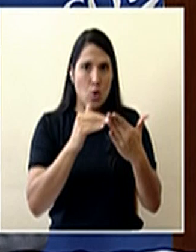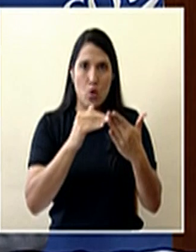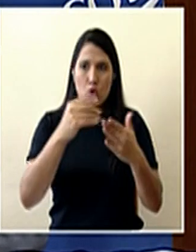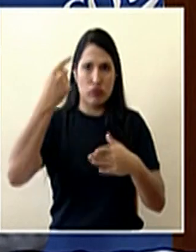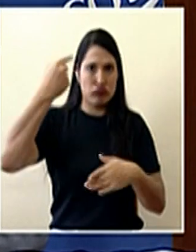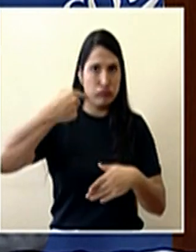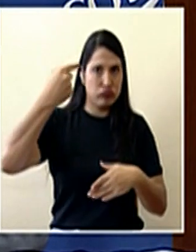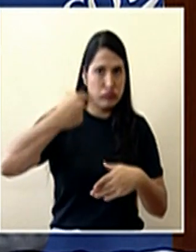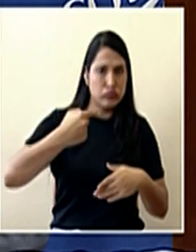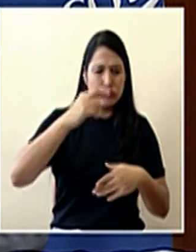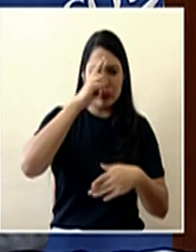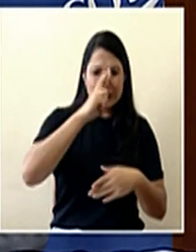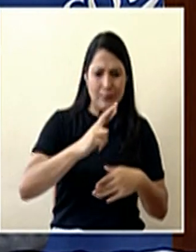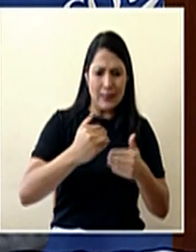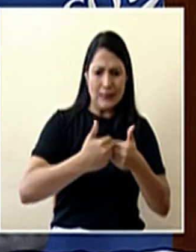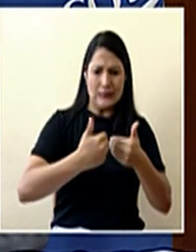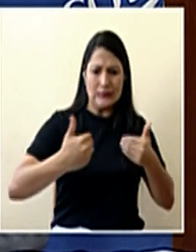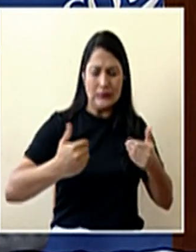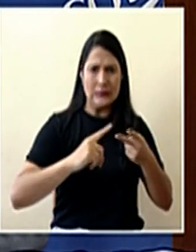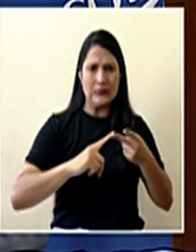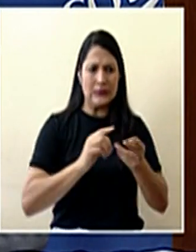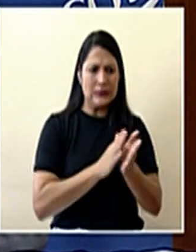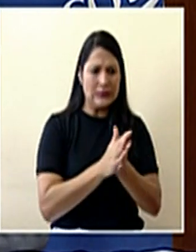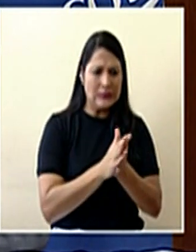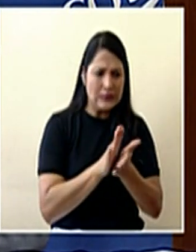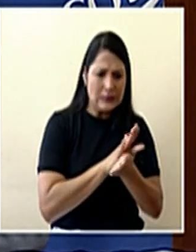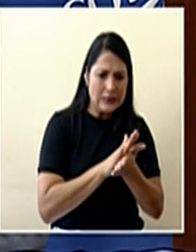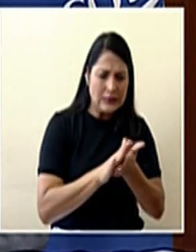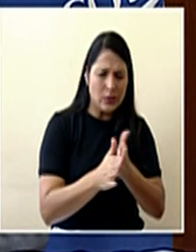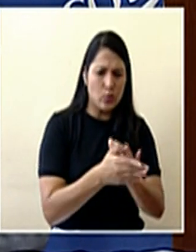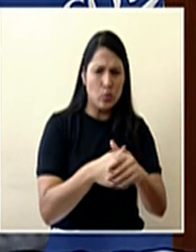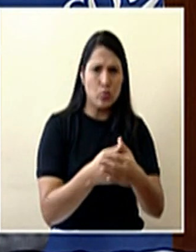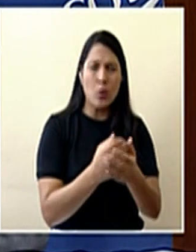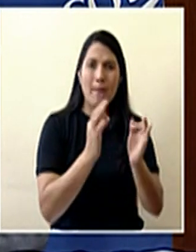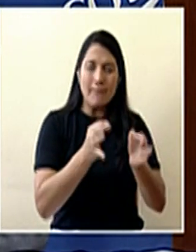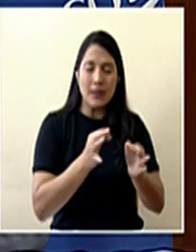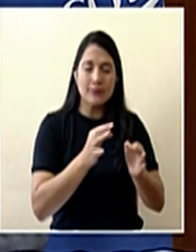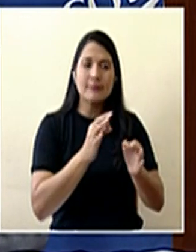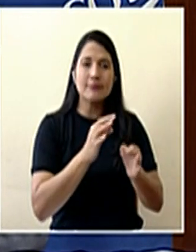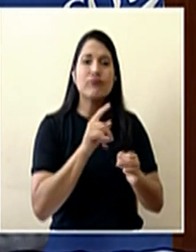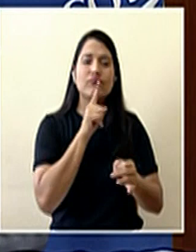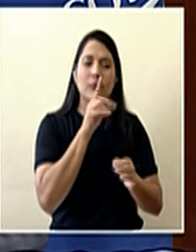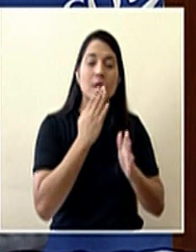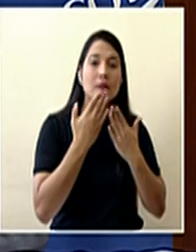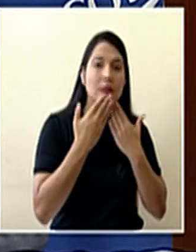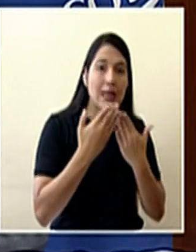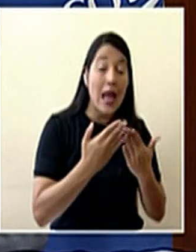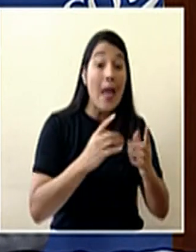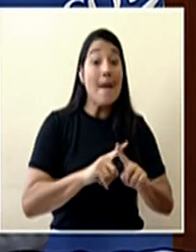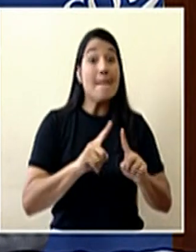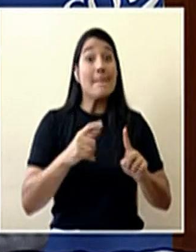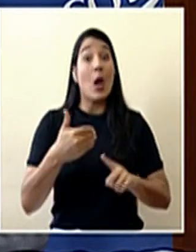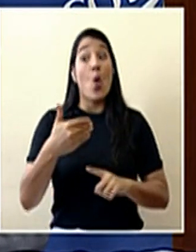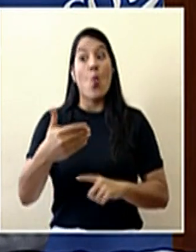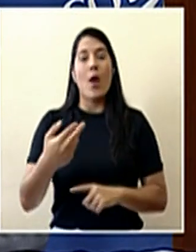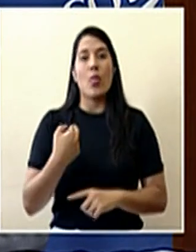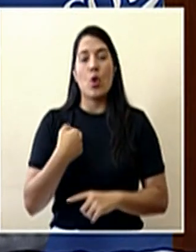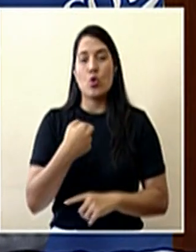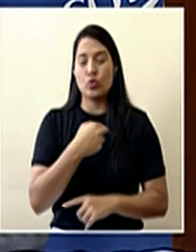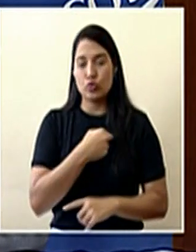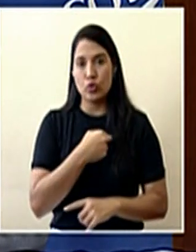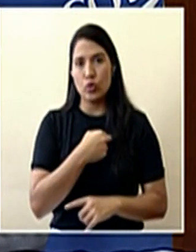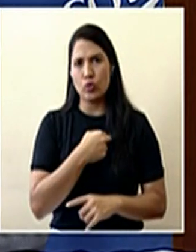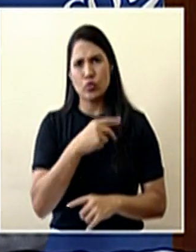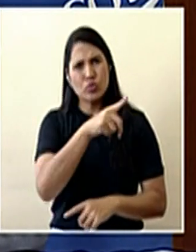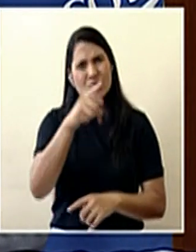distanciamiento físico y social y las medidas de higiene, pero en el momento que nosotros ya tengamos más certeza, recordemos